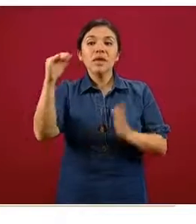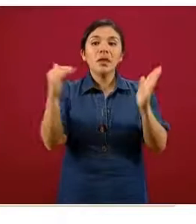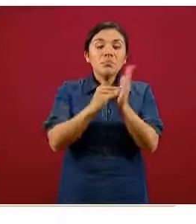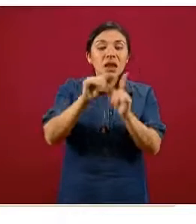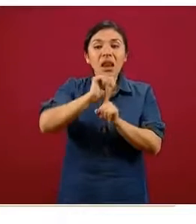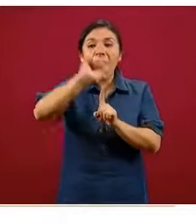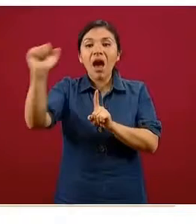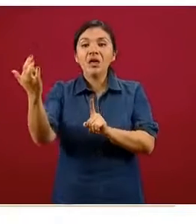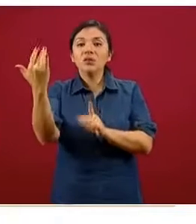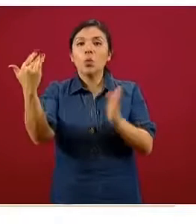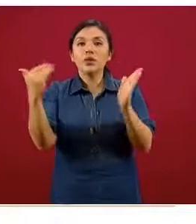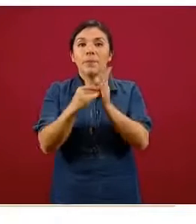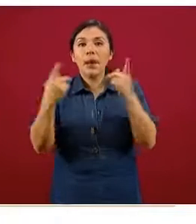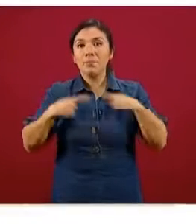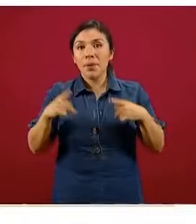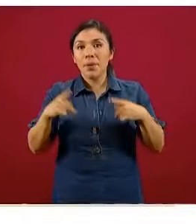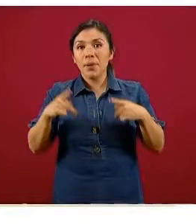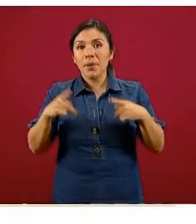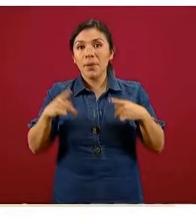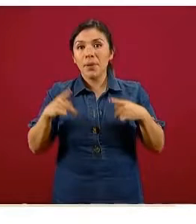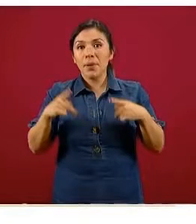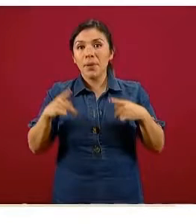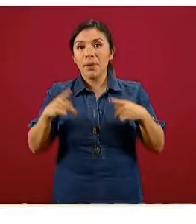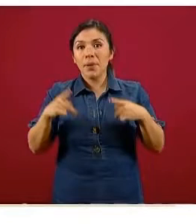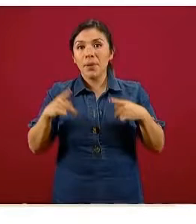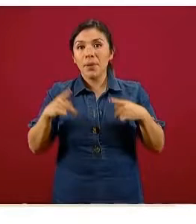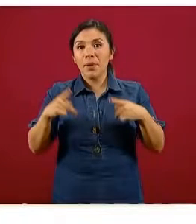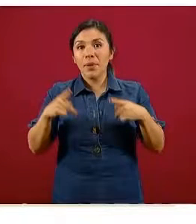a 50.000, ahí se encuentran solamente